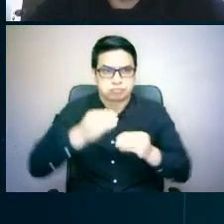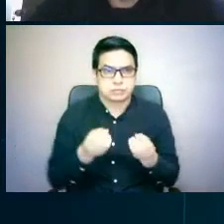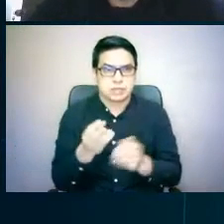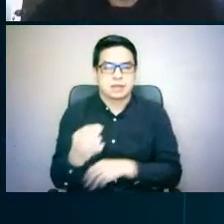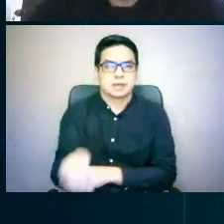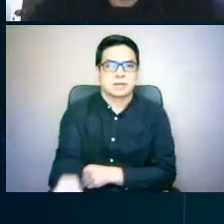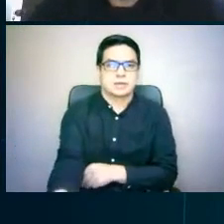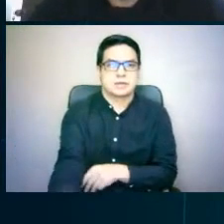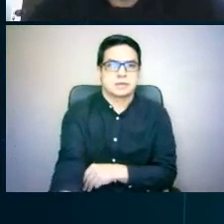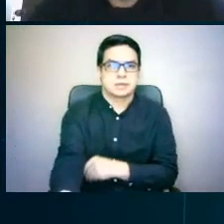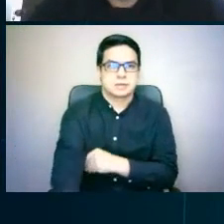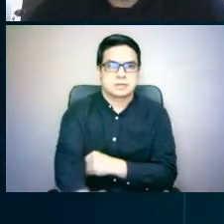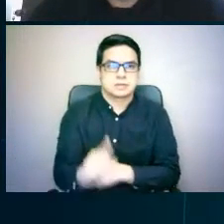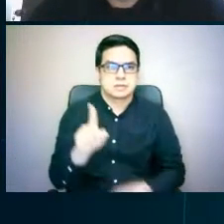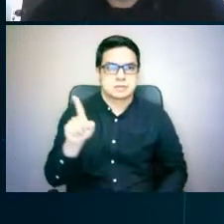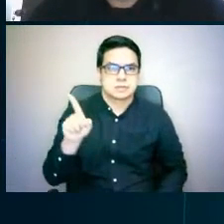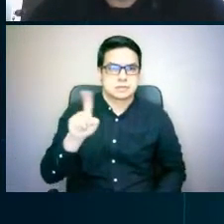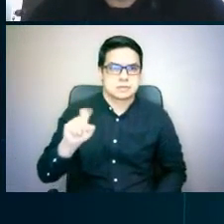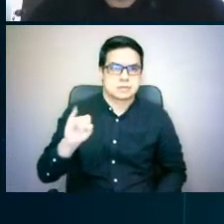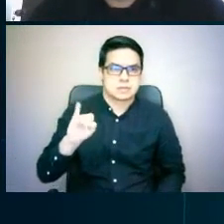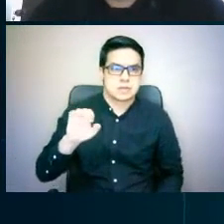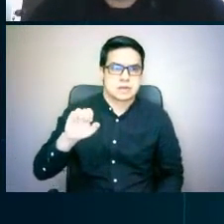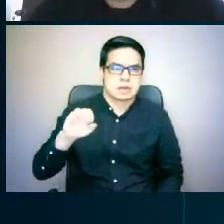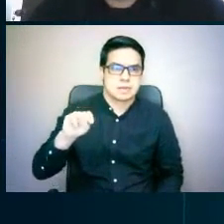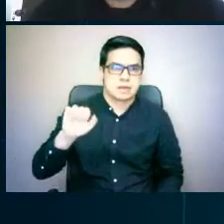tenemos Clean Air Blue,